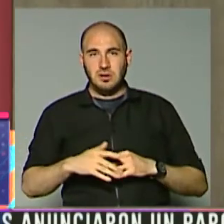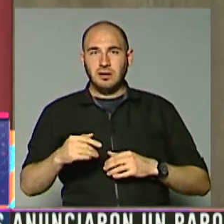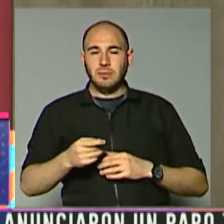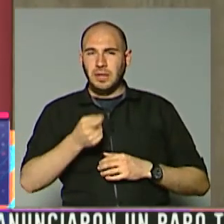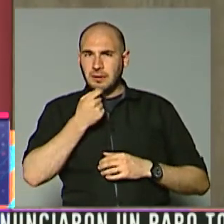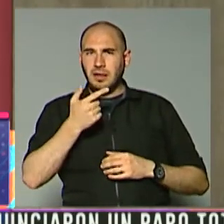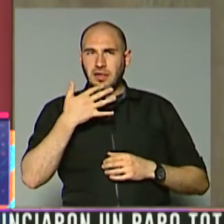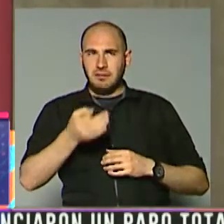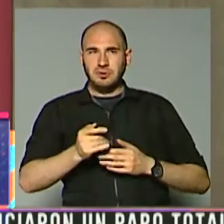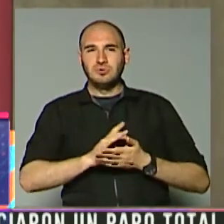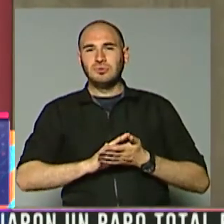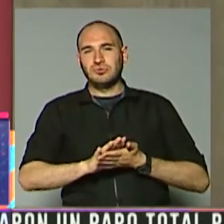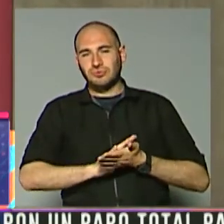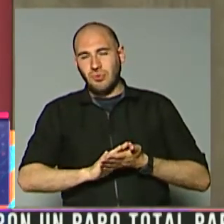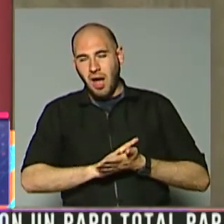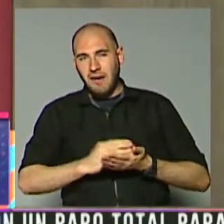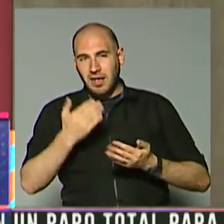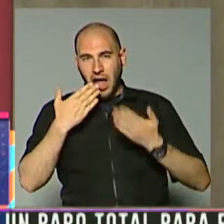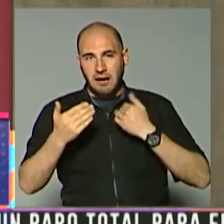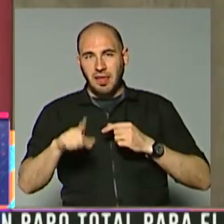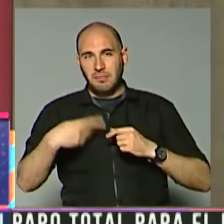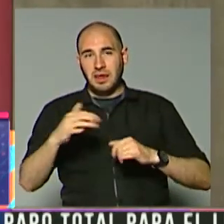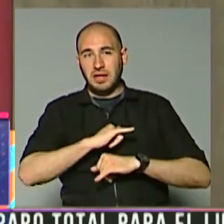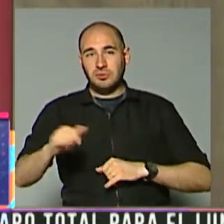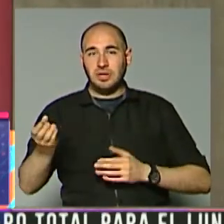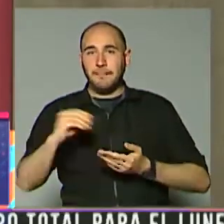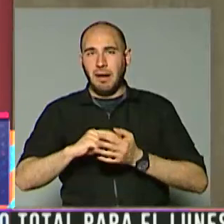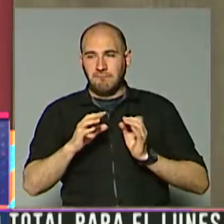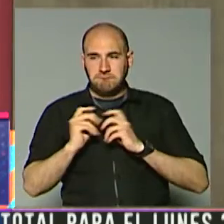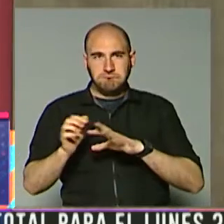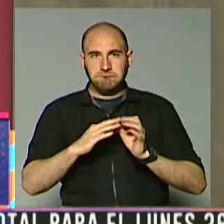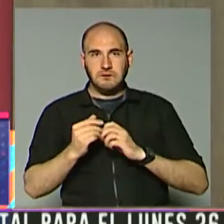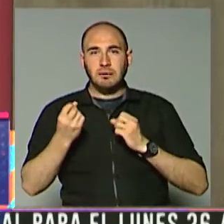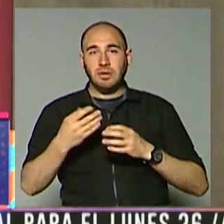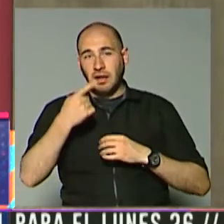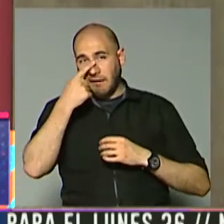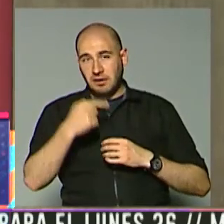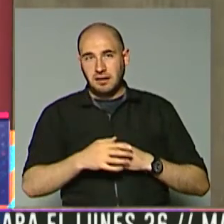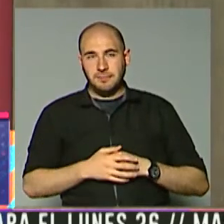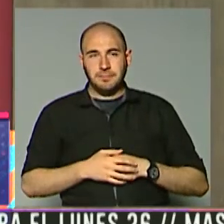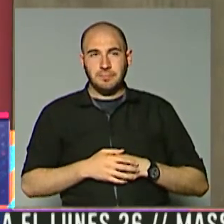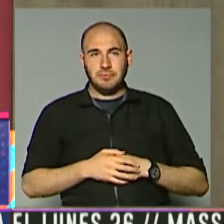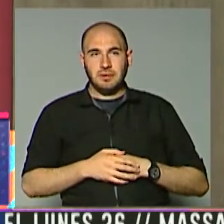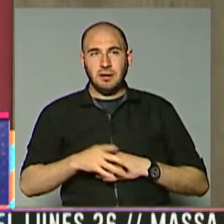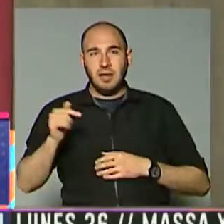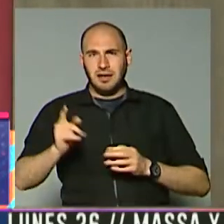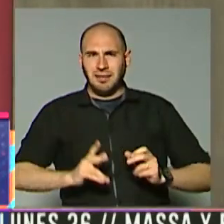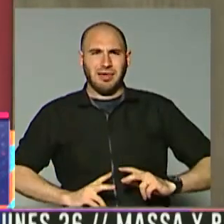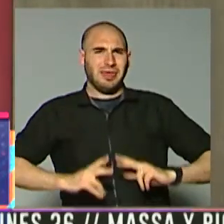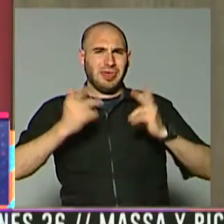realmente muy liviano hablar de plagio después de esta denuncia que se conoció y también de todo lo que ha generado, ¿no? Porque en definitiva se transformó en un